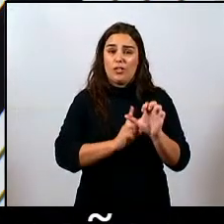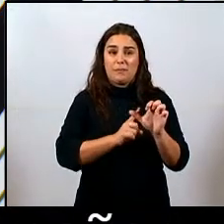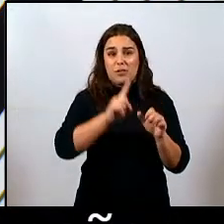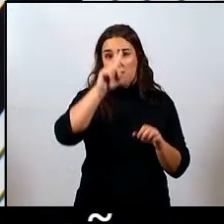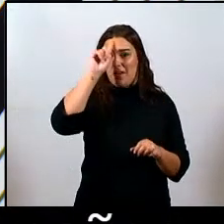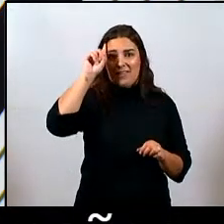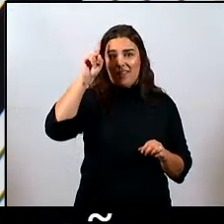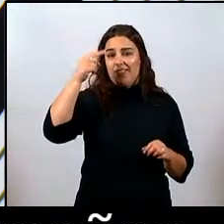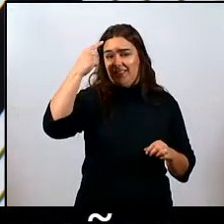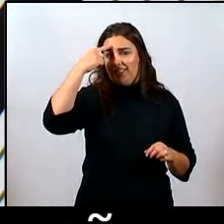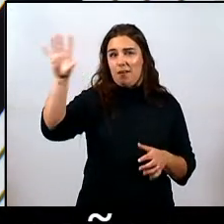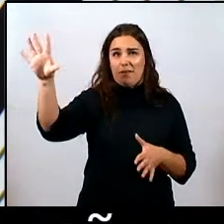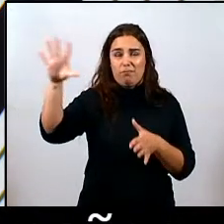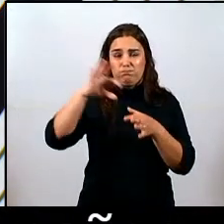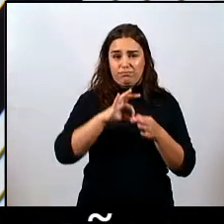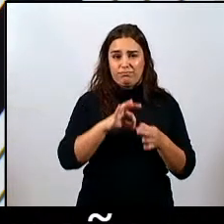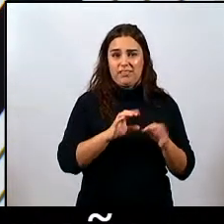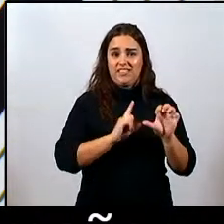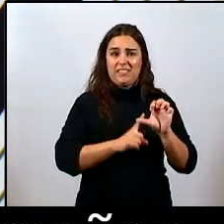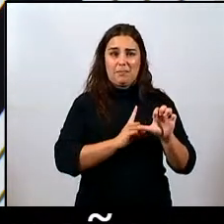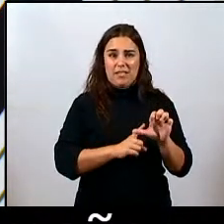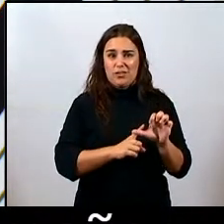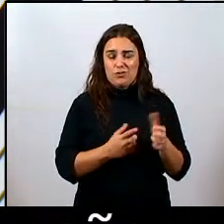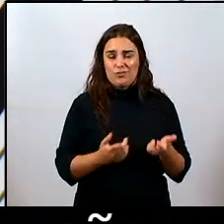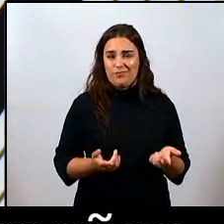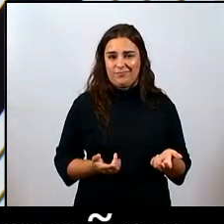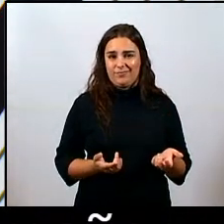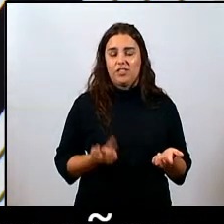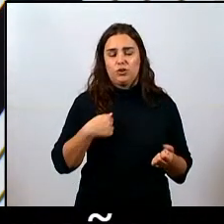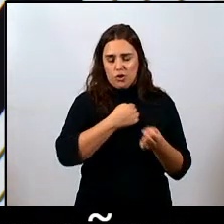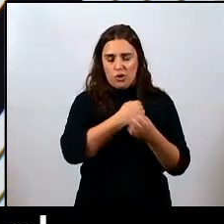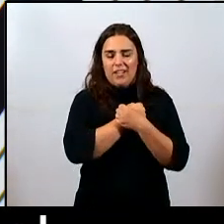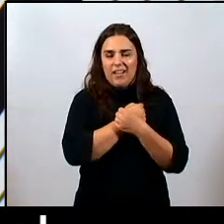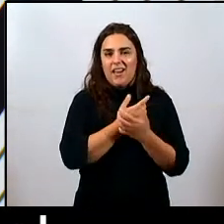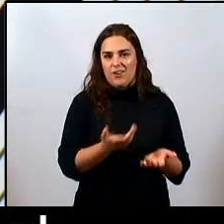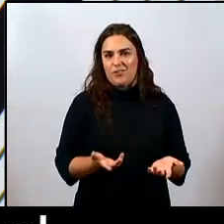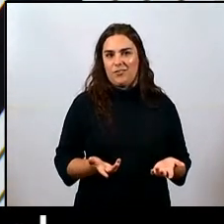saben, son madrileños de Extremadura, uno más desde el primer día, los queremos,